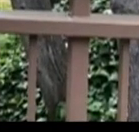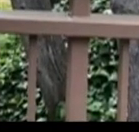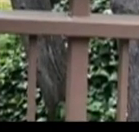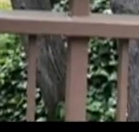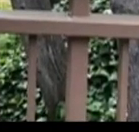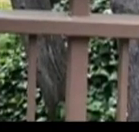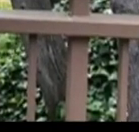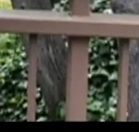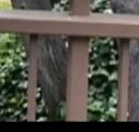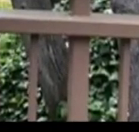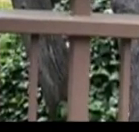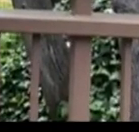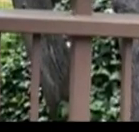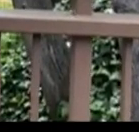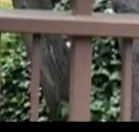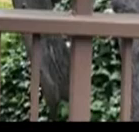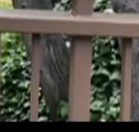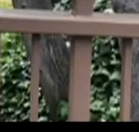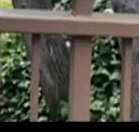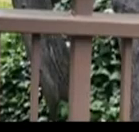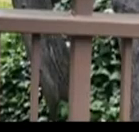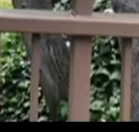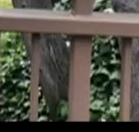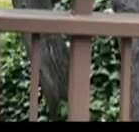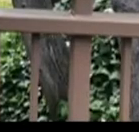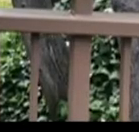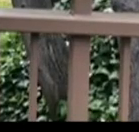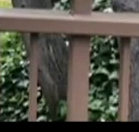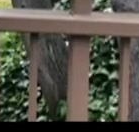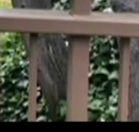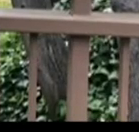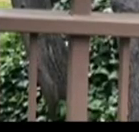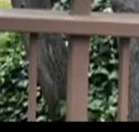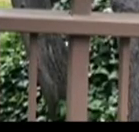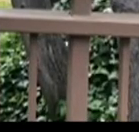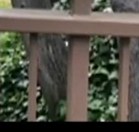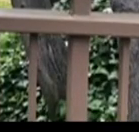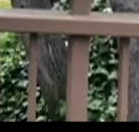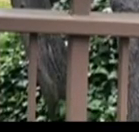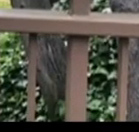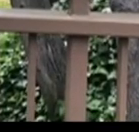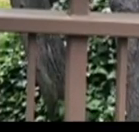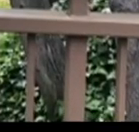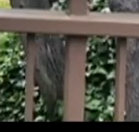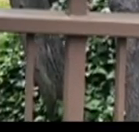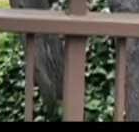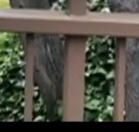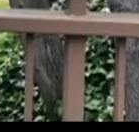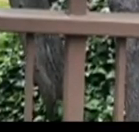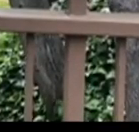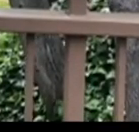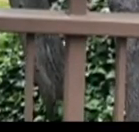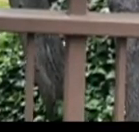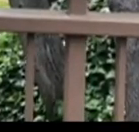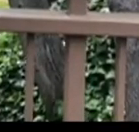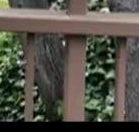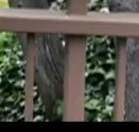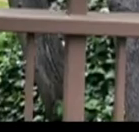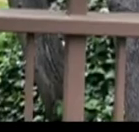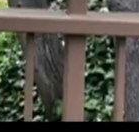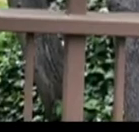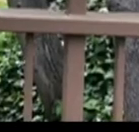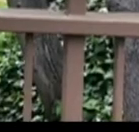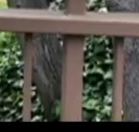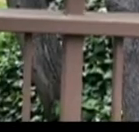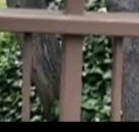Ortiz, organización que se encarga de llevar a cabo este taller de periodismo científico desde hace ya más de